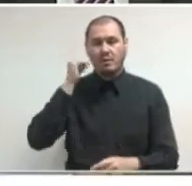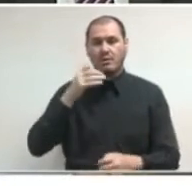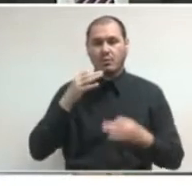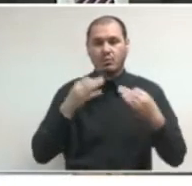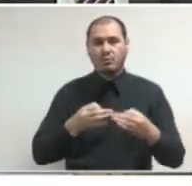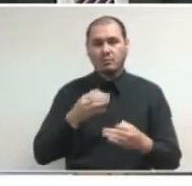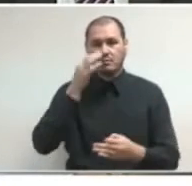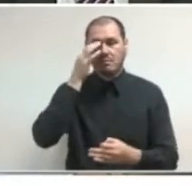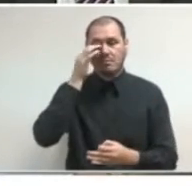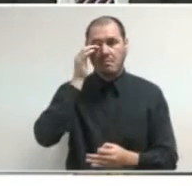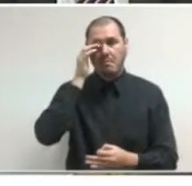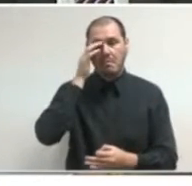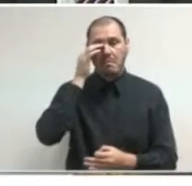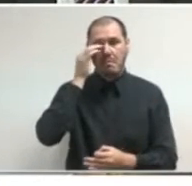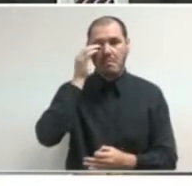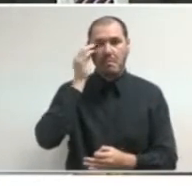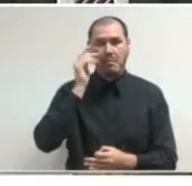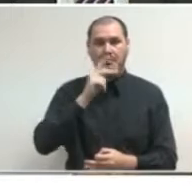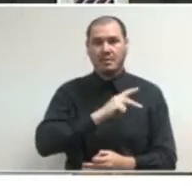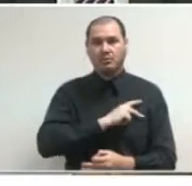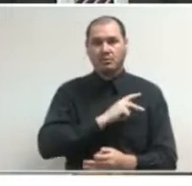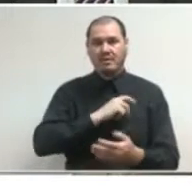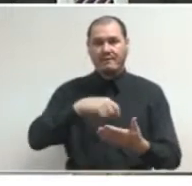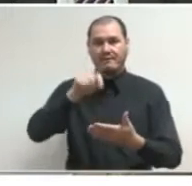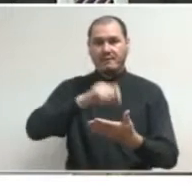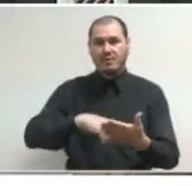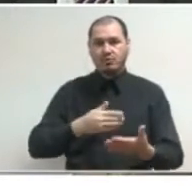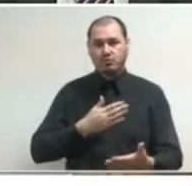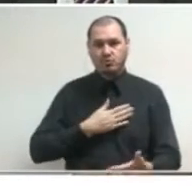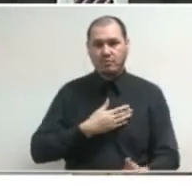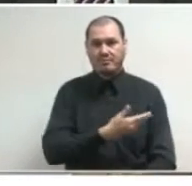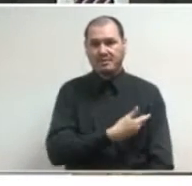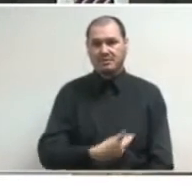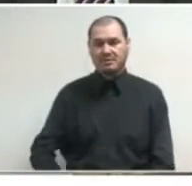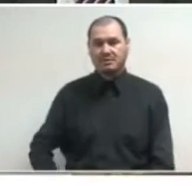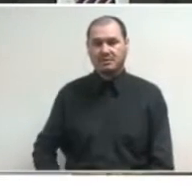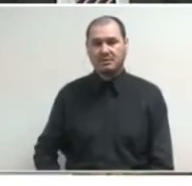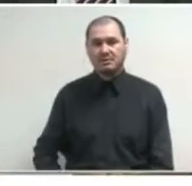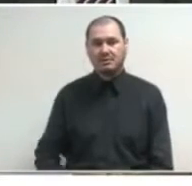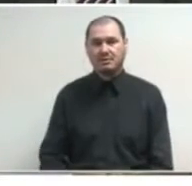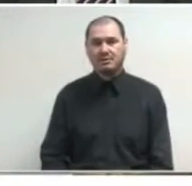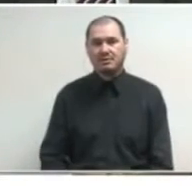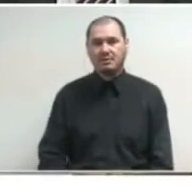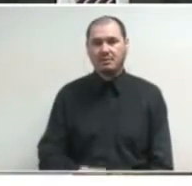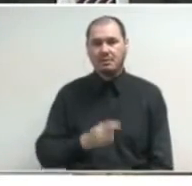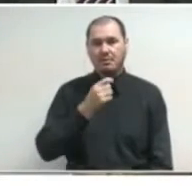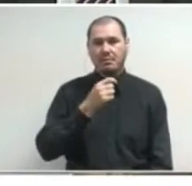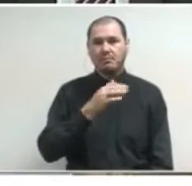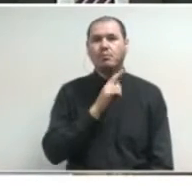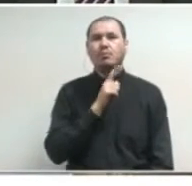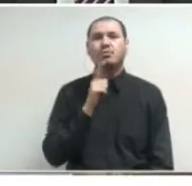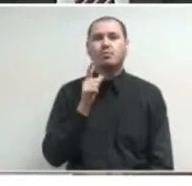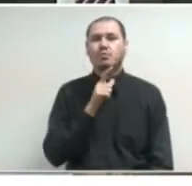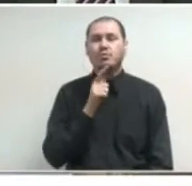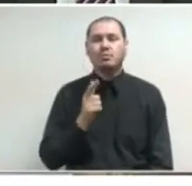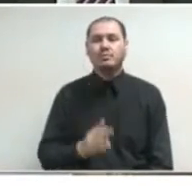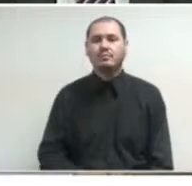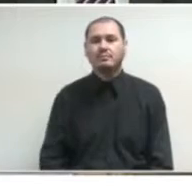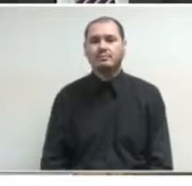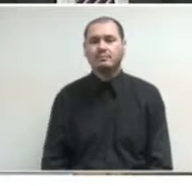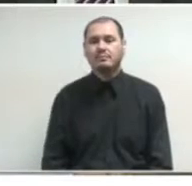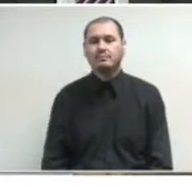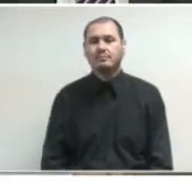es una. Él o lo firmó, fui yo con el presidente. Entonces, salvo. Lo que dijo el ministro. Hey, ahí está el